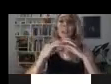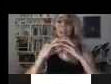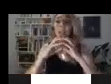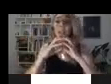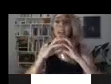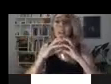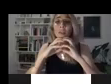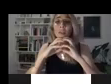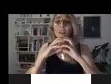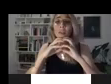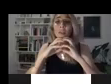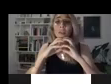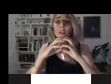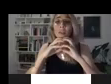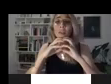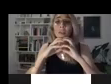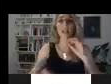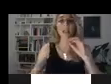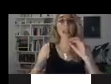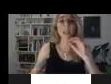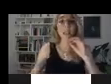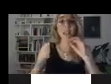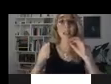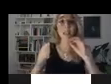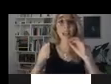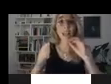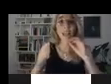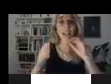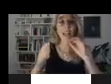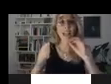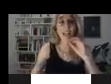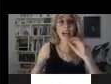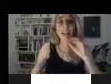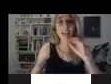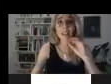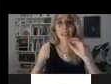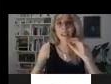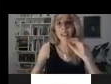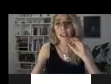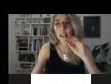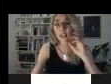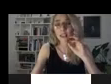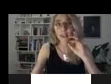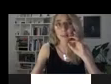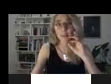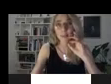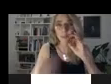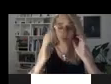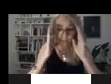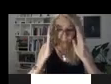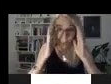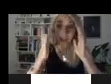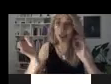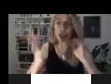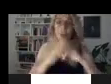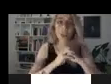Y el caso de Madrid con la Semana del Arte y